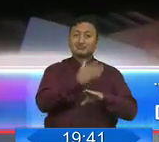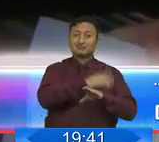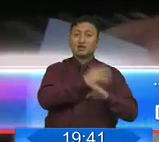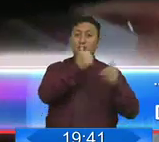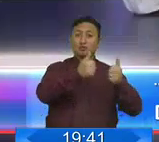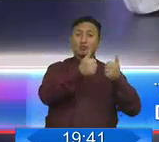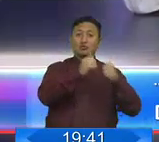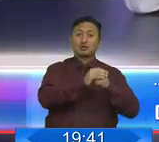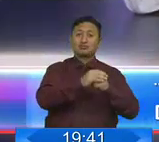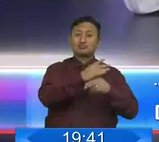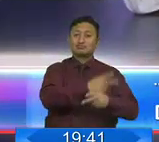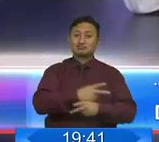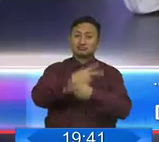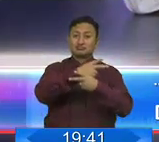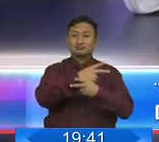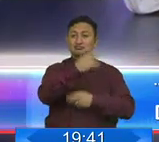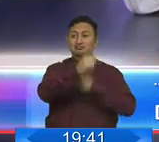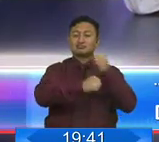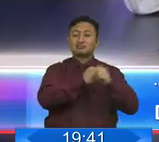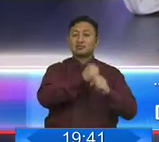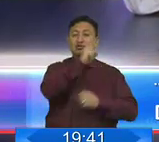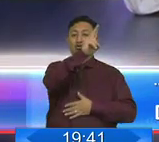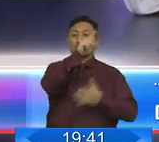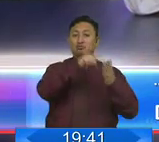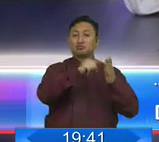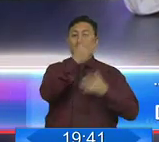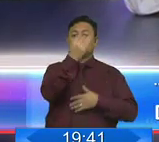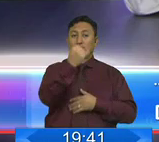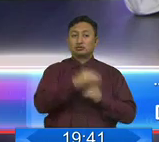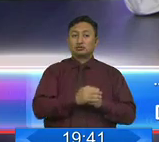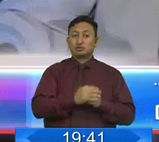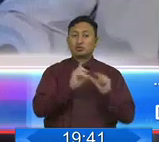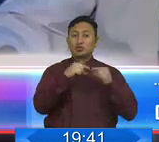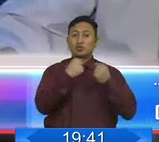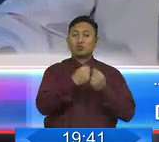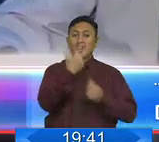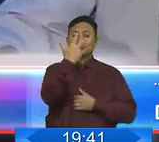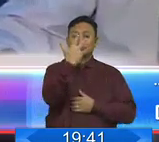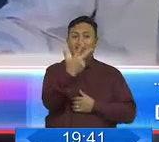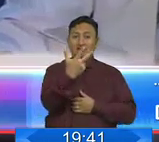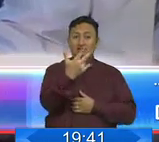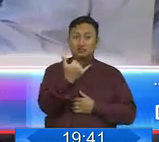la concejalía en 2014 por Sociedad Patriótica, ha